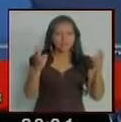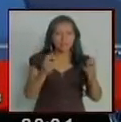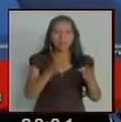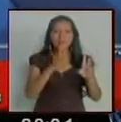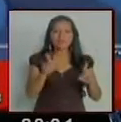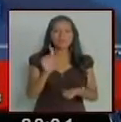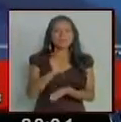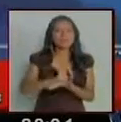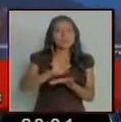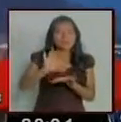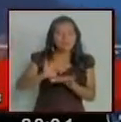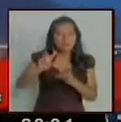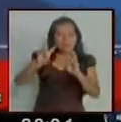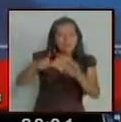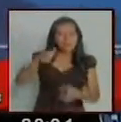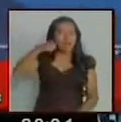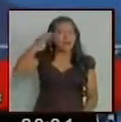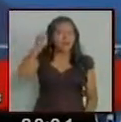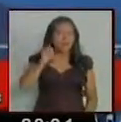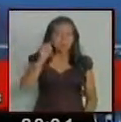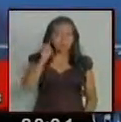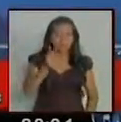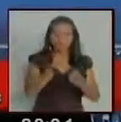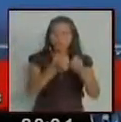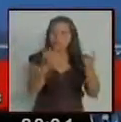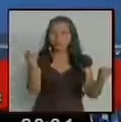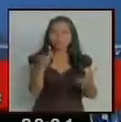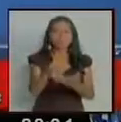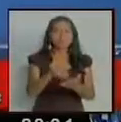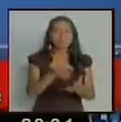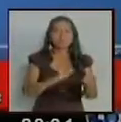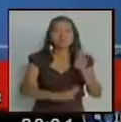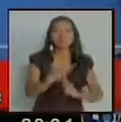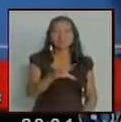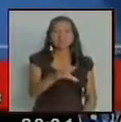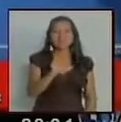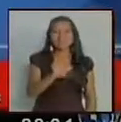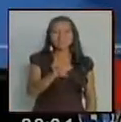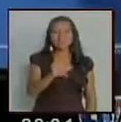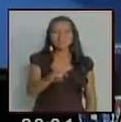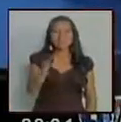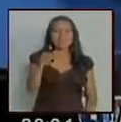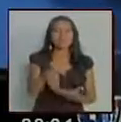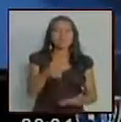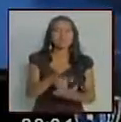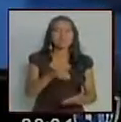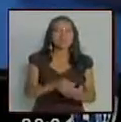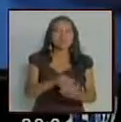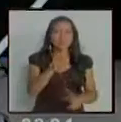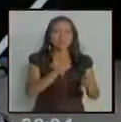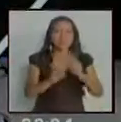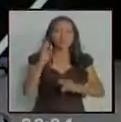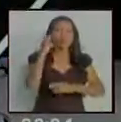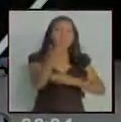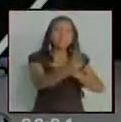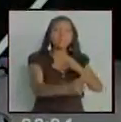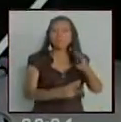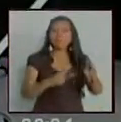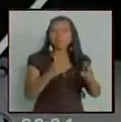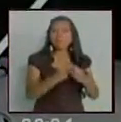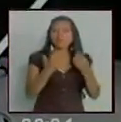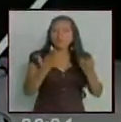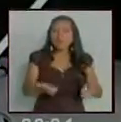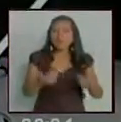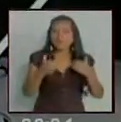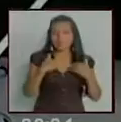esa discapacidad que afecta a millones de personas, Víctor Hugo. Más de 360 millones de personas en el mundo conviven